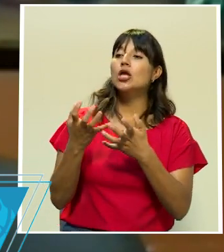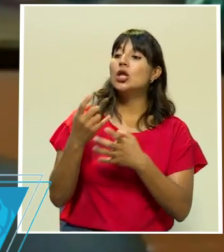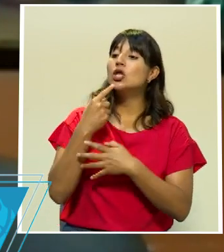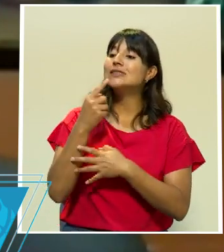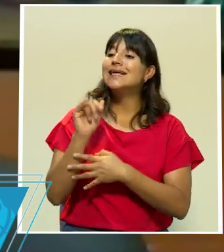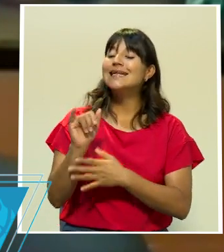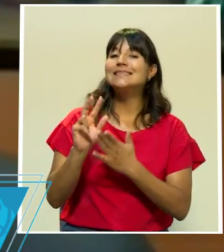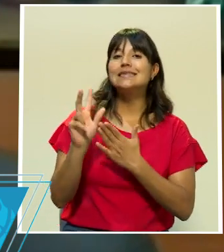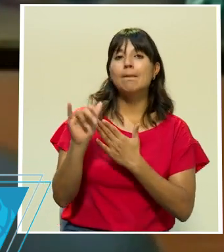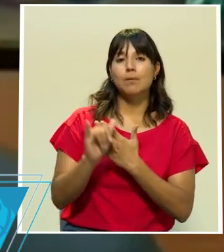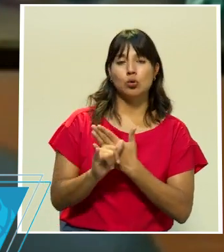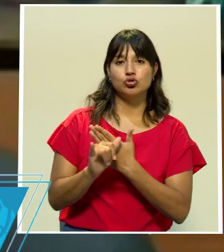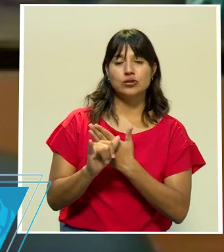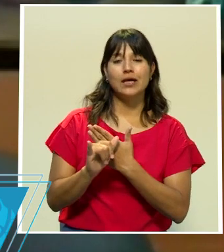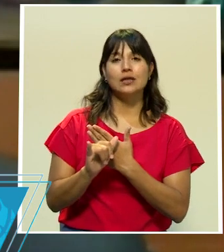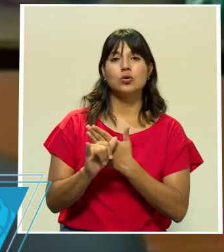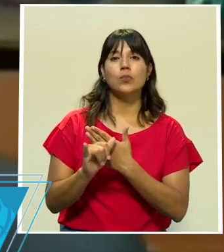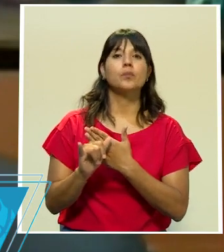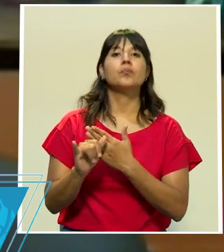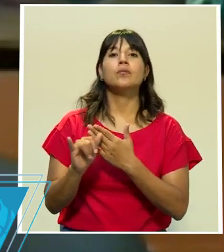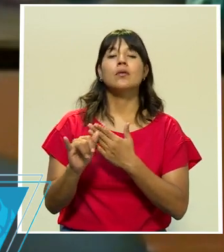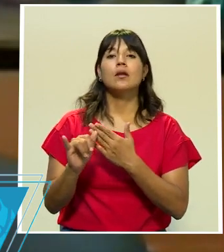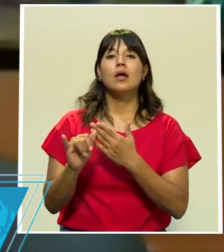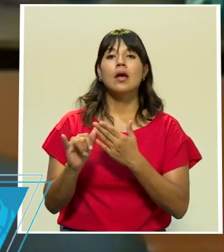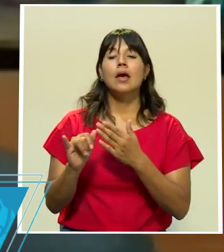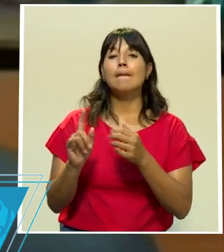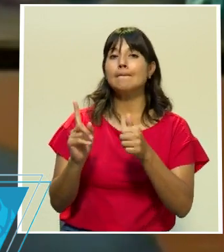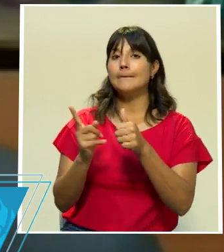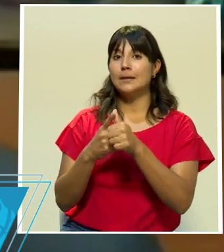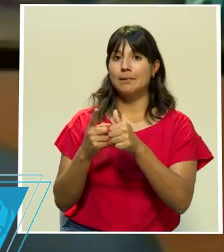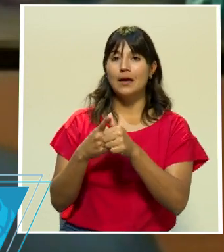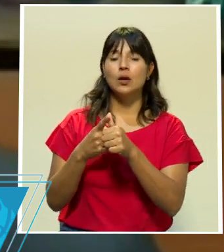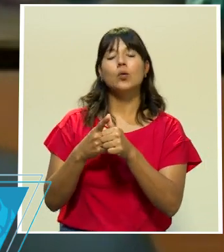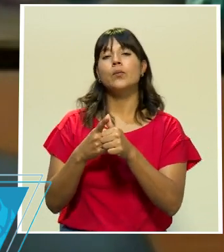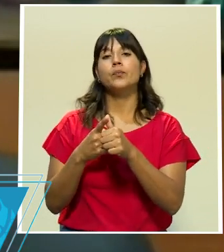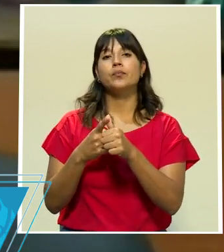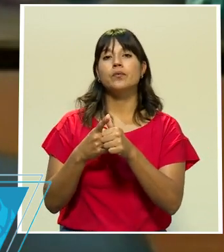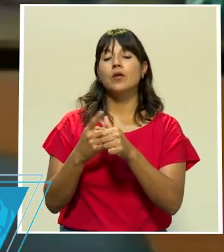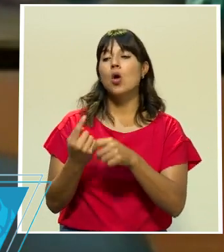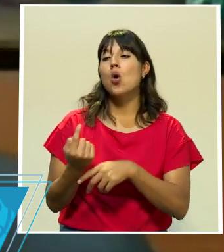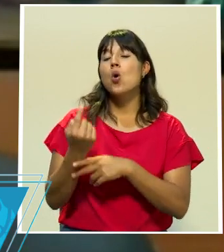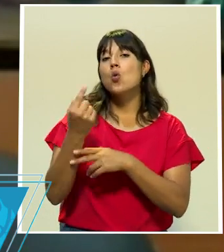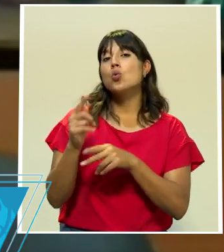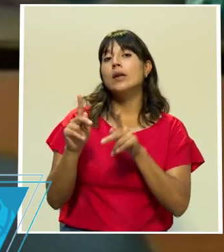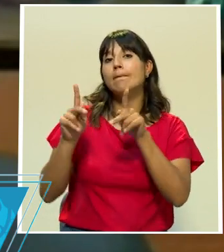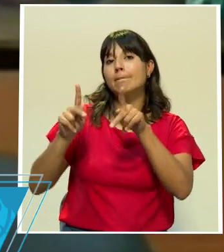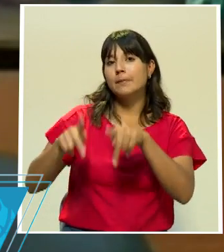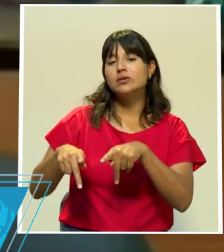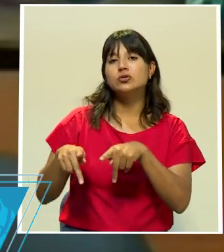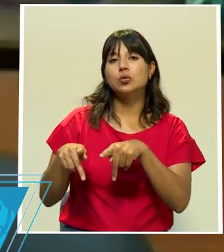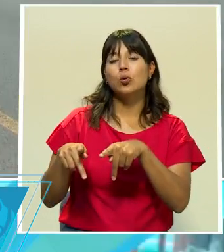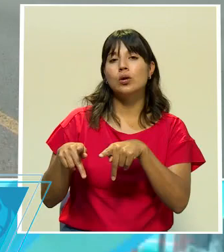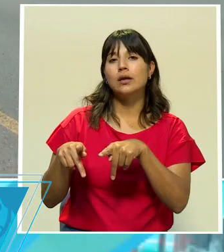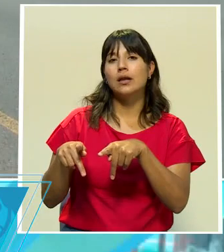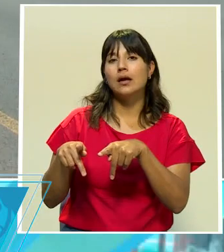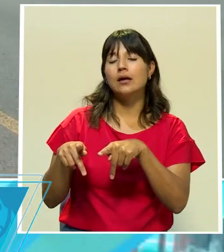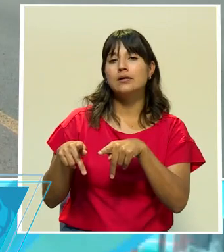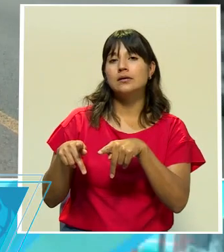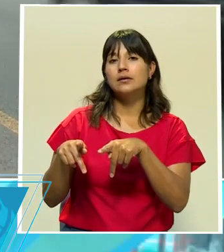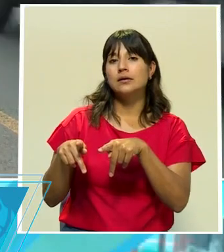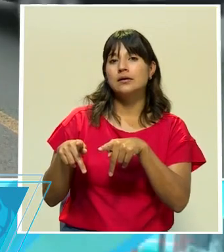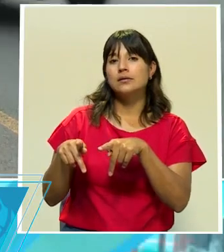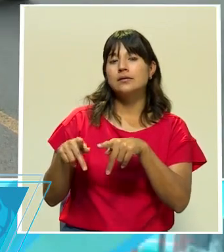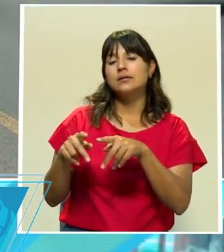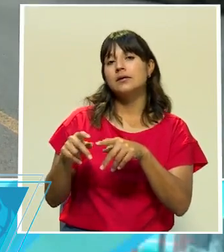surge primero como una ocurrencia. Alguien toma en medio del calor de